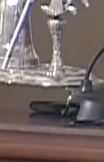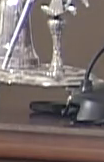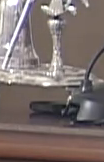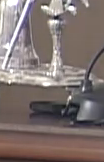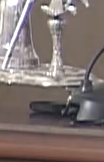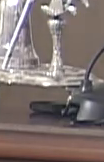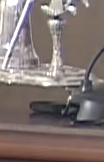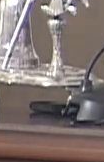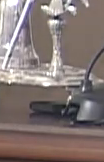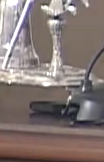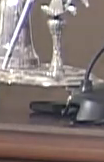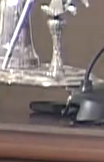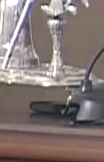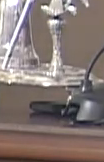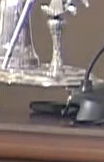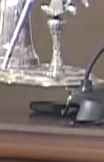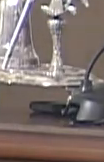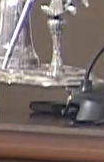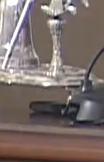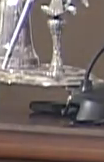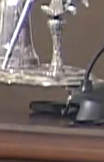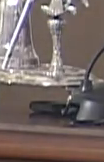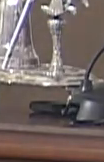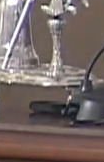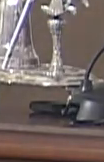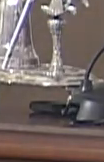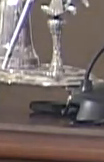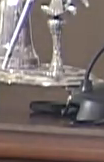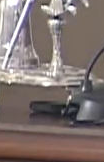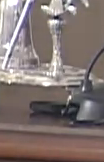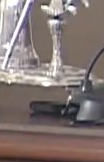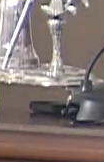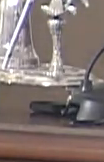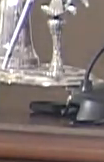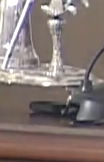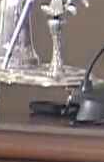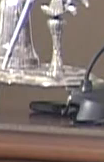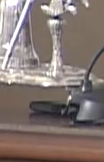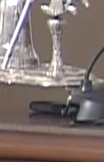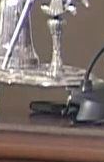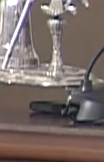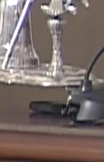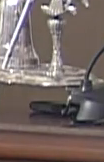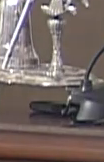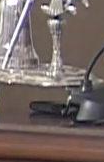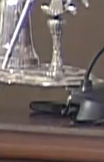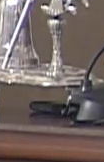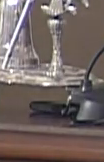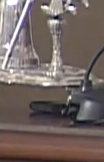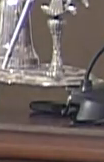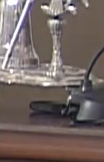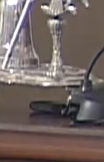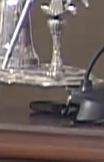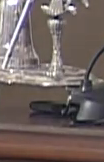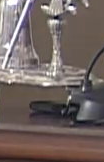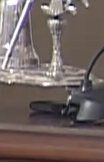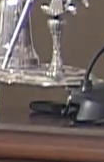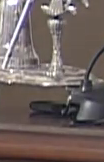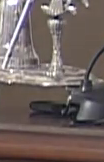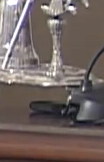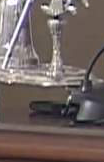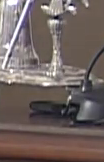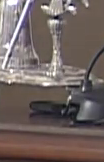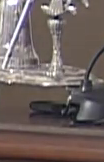en la Gaceta Oficial del Distrito Federal el 7 de octubre de 2015. Se deroga el artículo 33 de la Ley